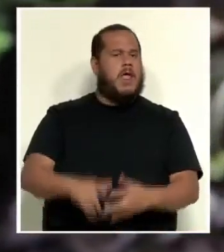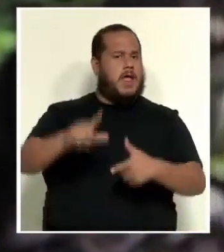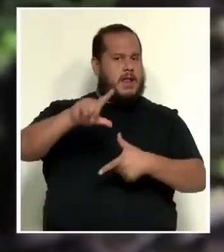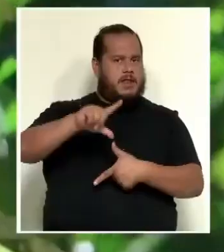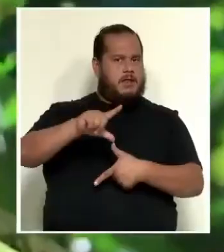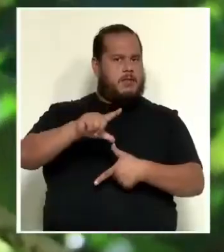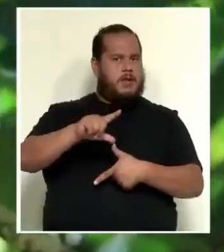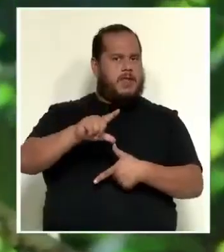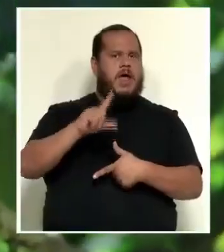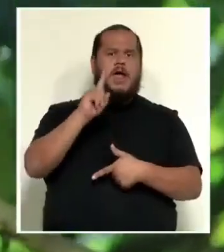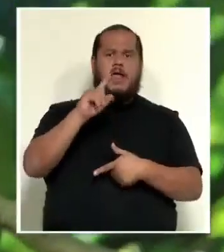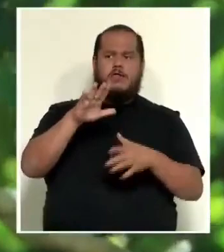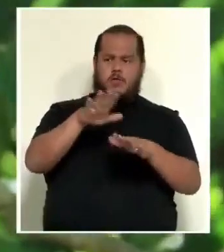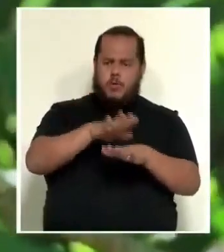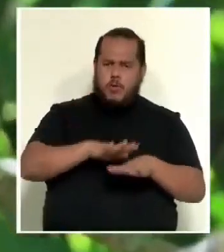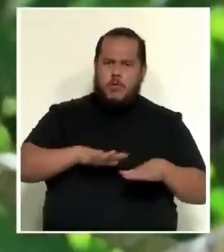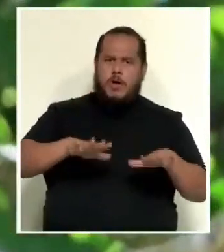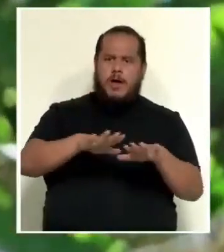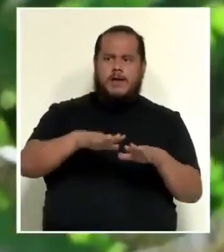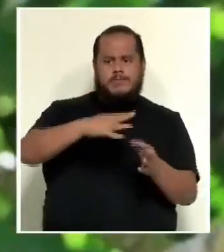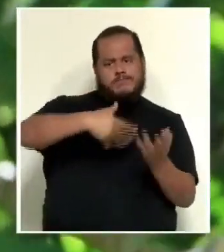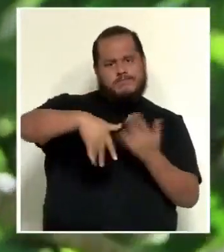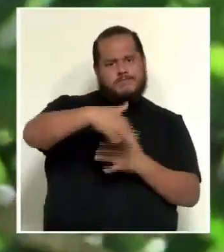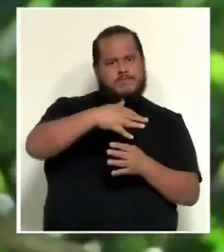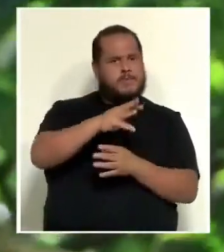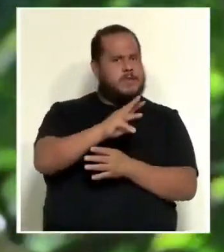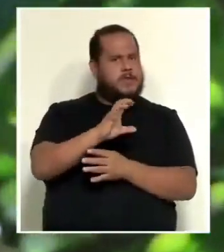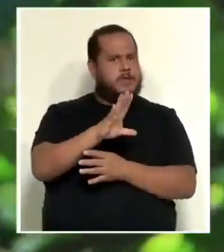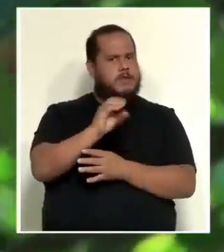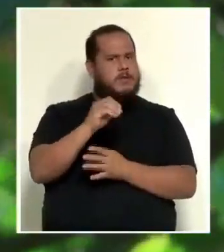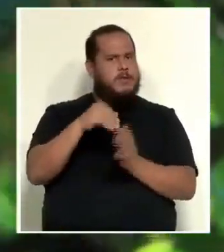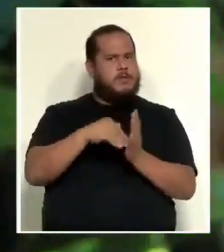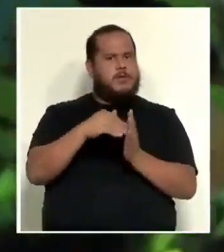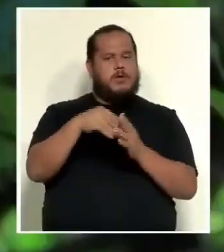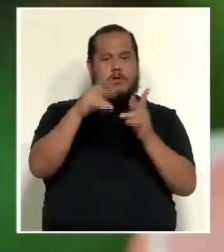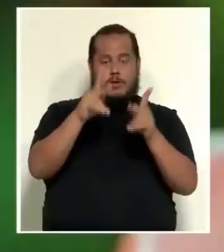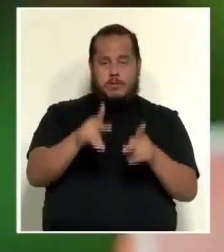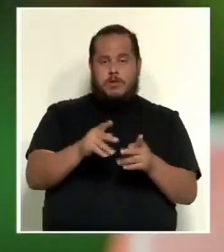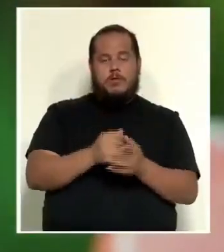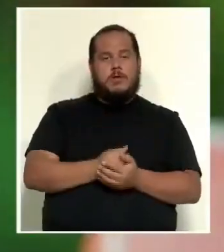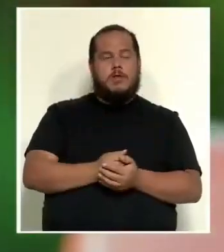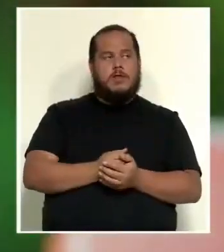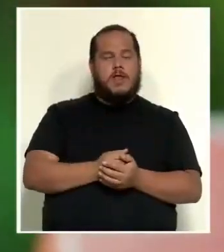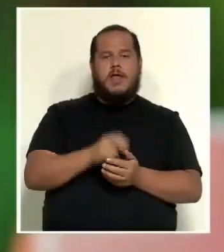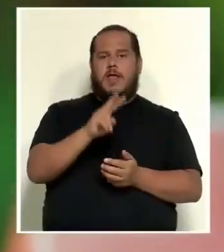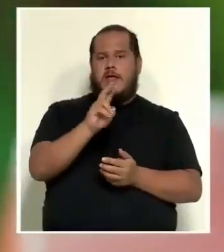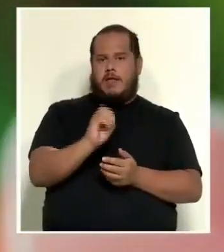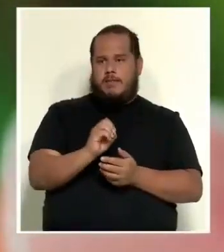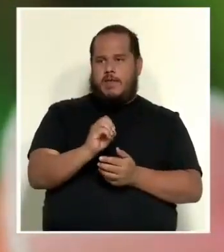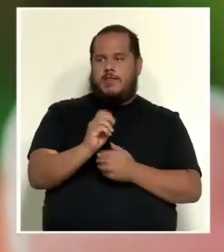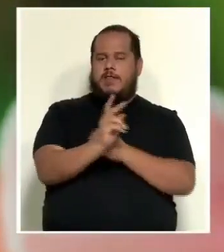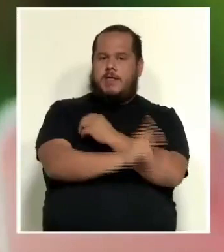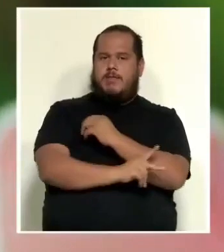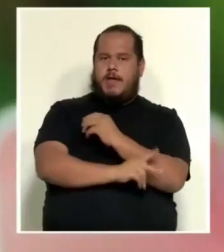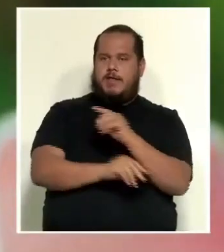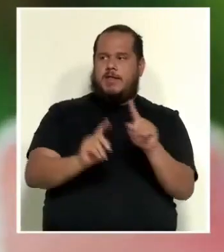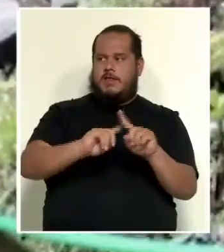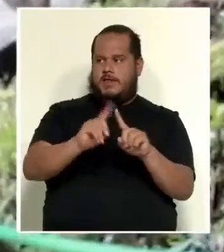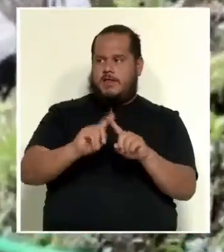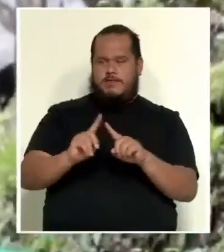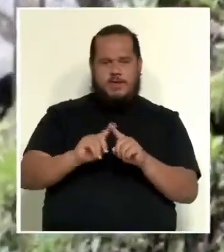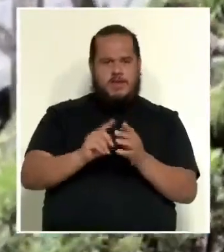Latinoamérica es una región en la que conviven 650 millones de personas en 20 países